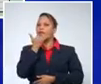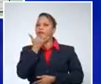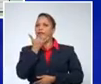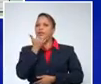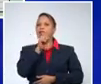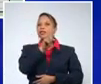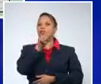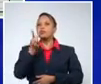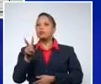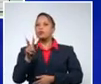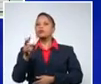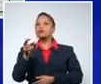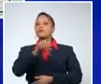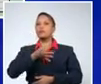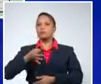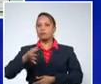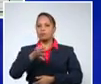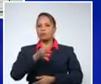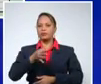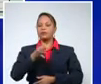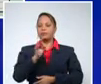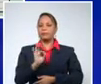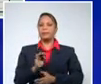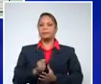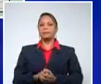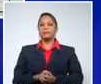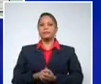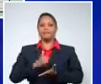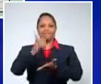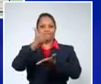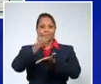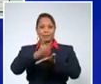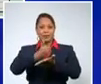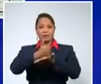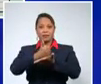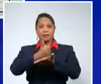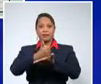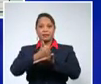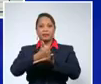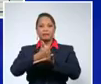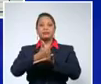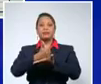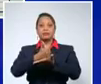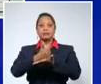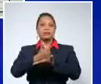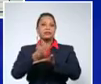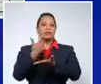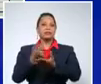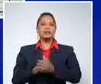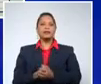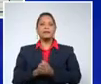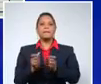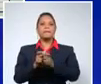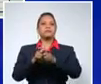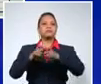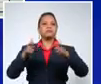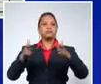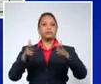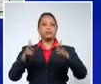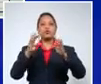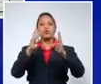de sus 13 municipios, la cabecera provincial y el oeste con el mayor número de